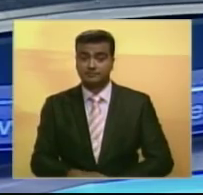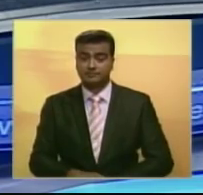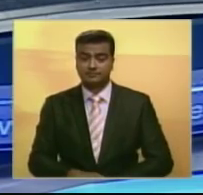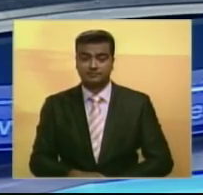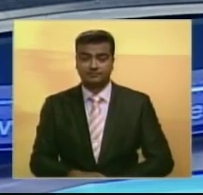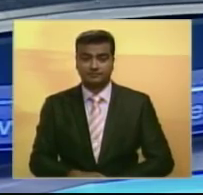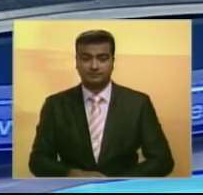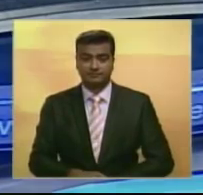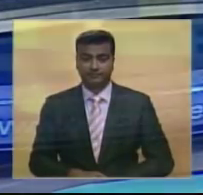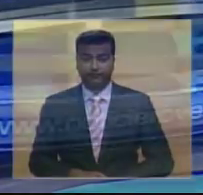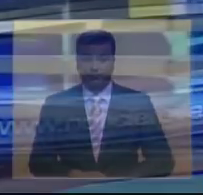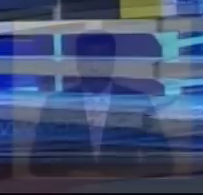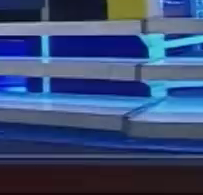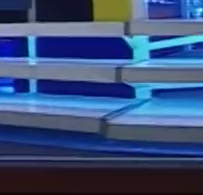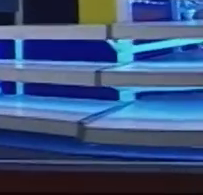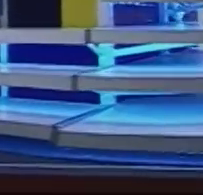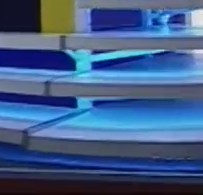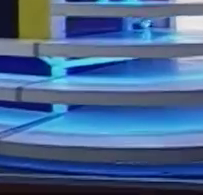esperamos.